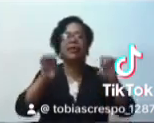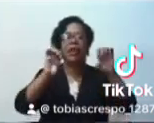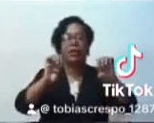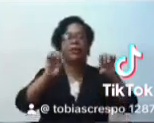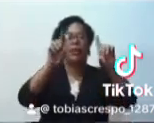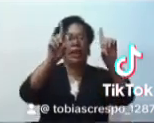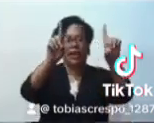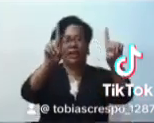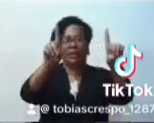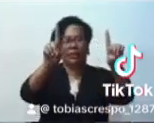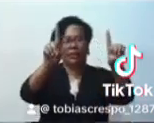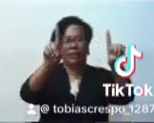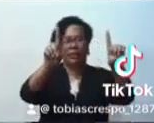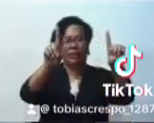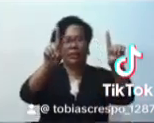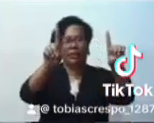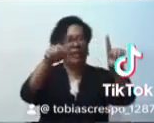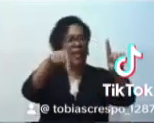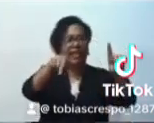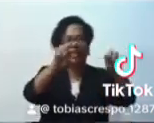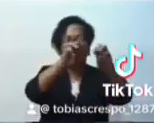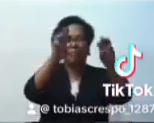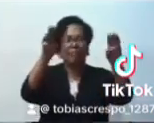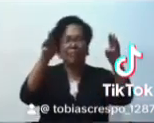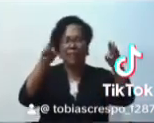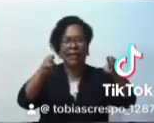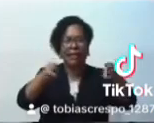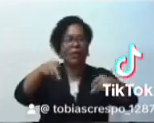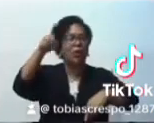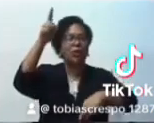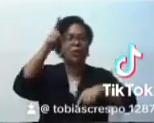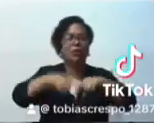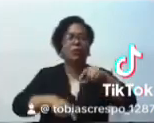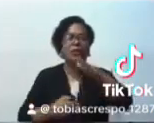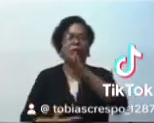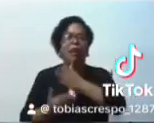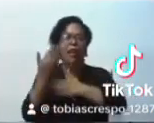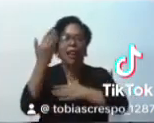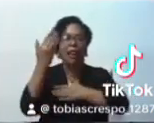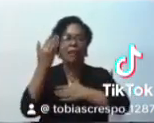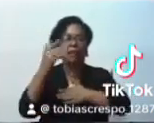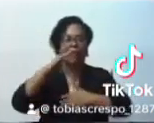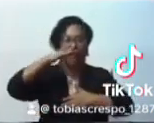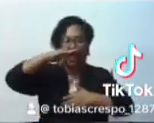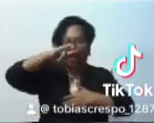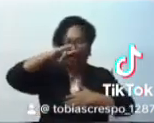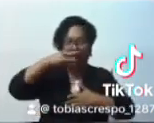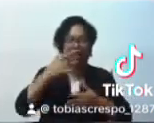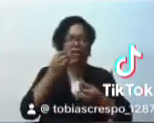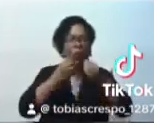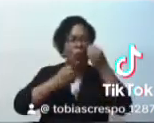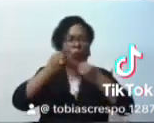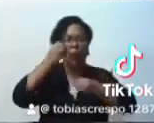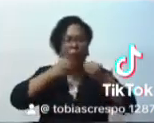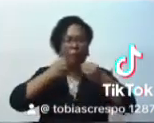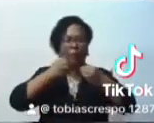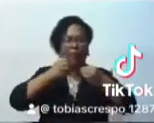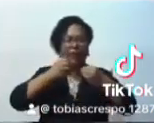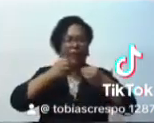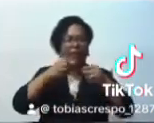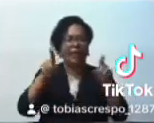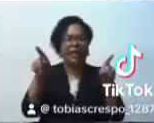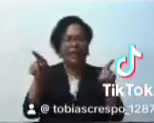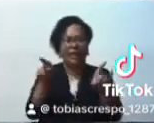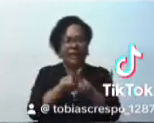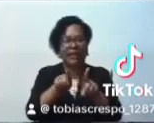lo del desayuno escolar, que no ha podido resolver lo de los uniformes, que todavía tenemos problemas con las tablets,